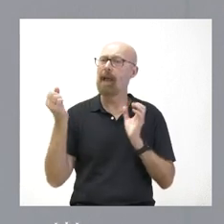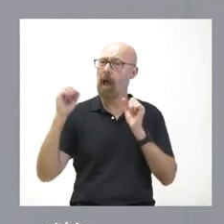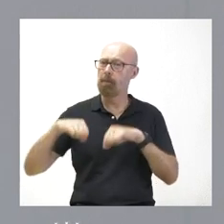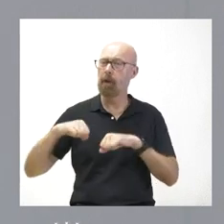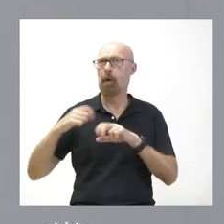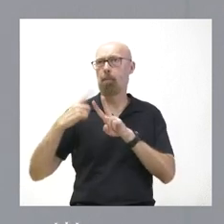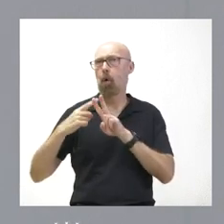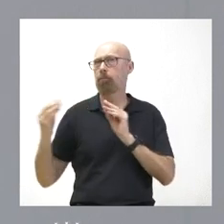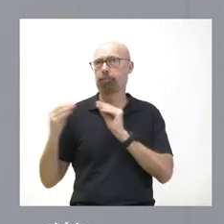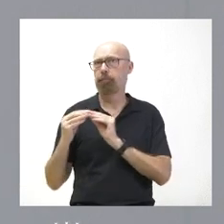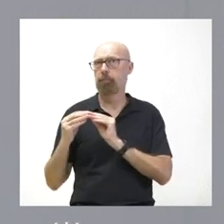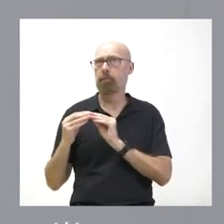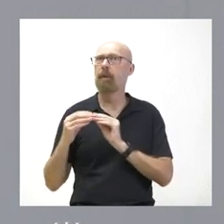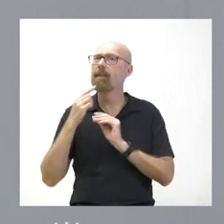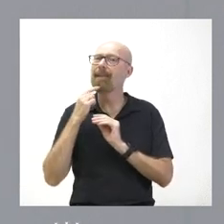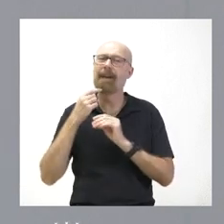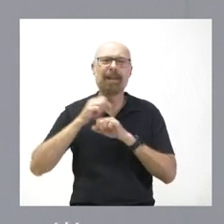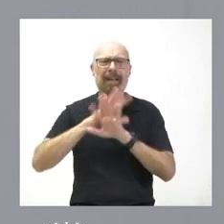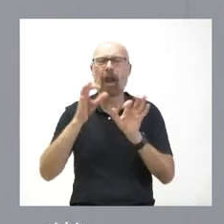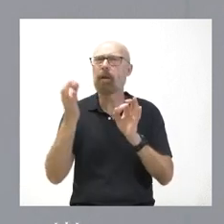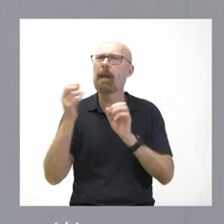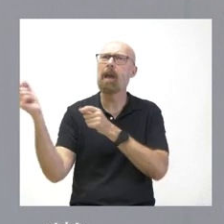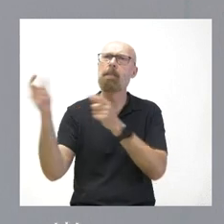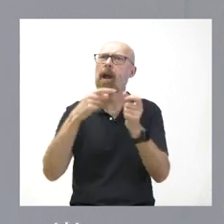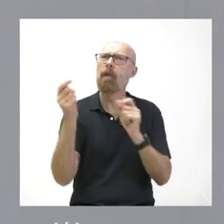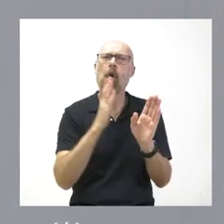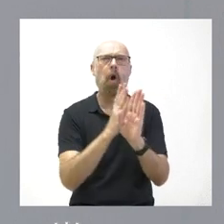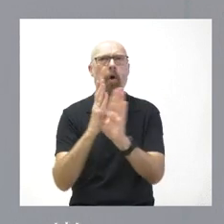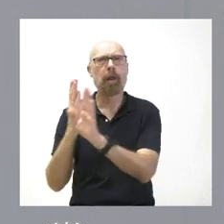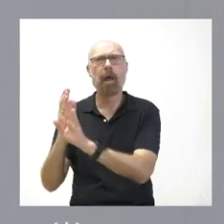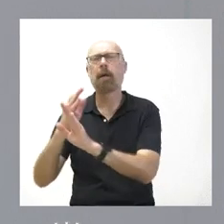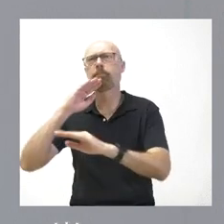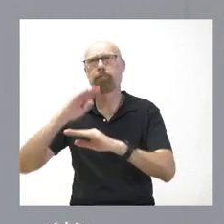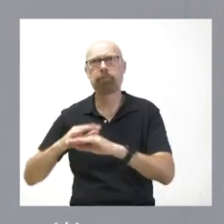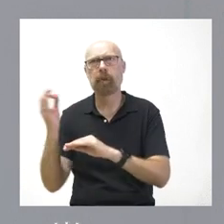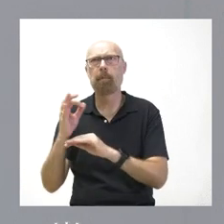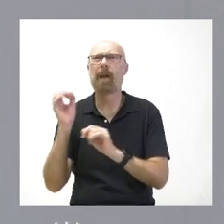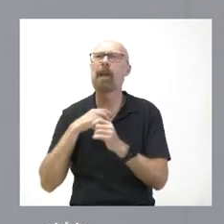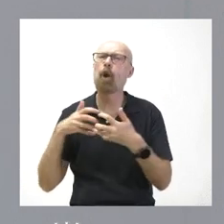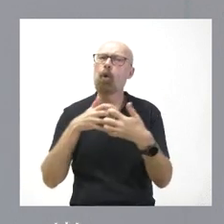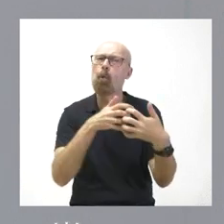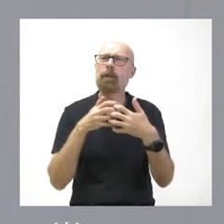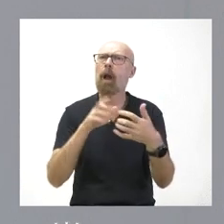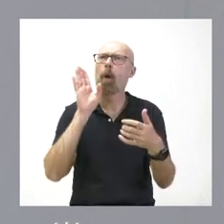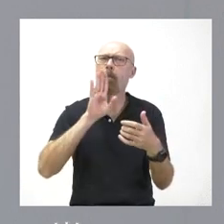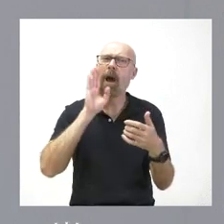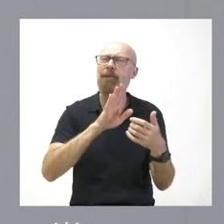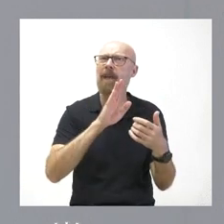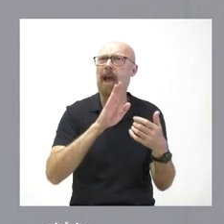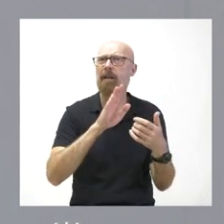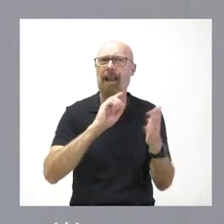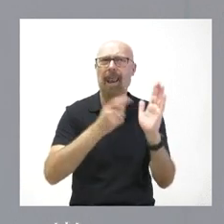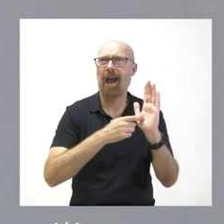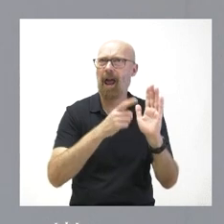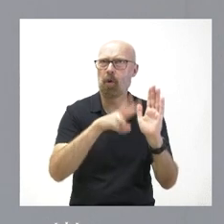necesidad de una inmigración ordenada habla de la lucha contra las mafias ilegales y habla también